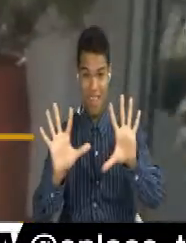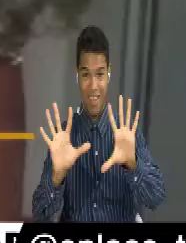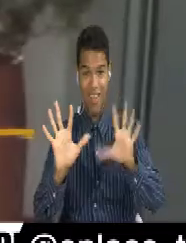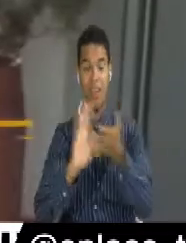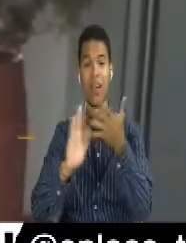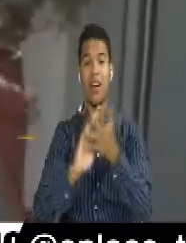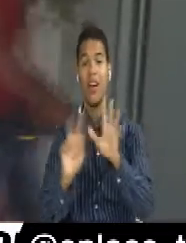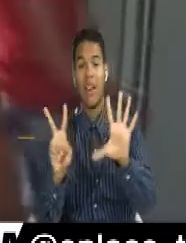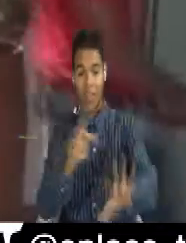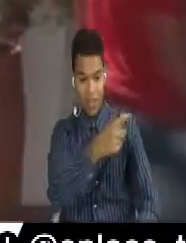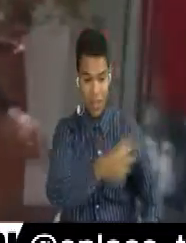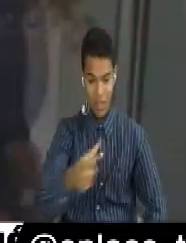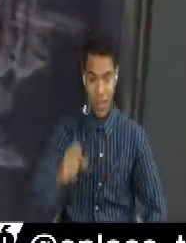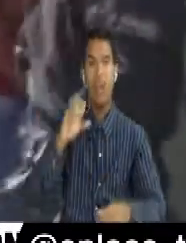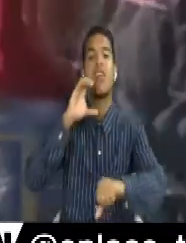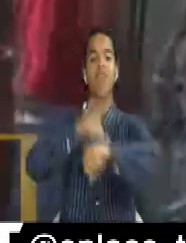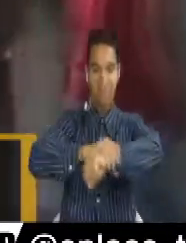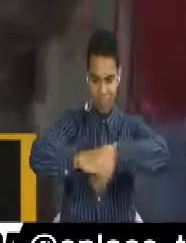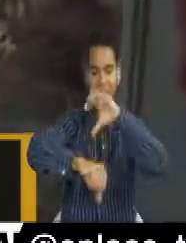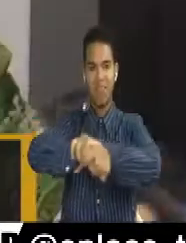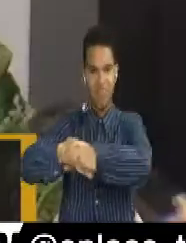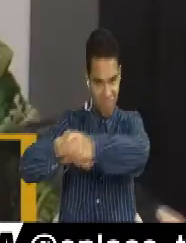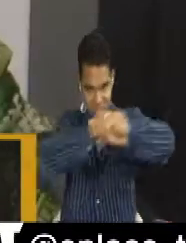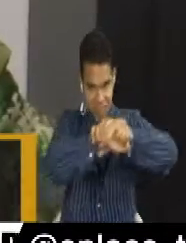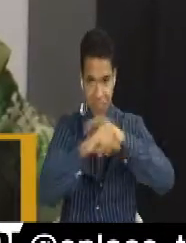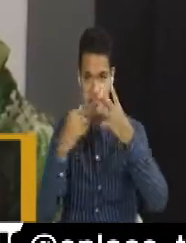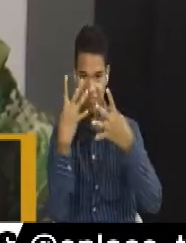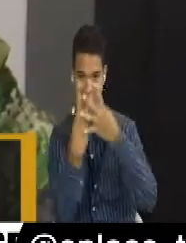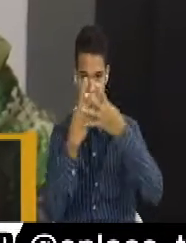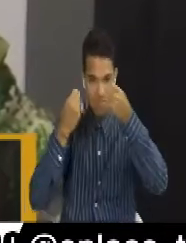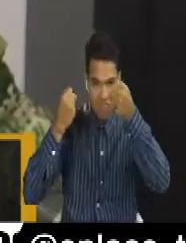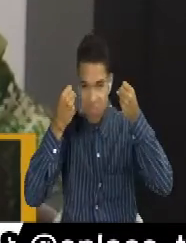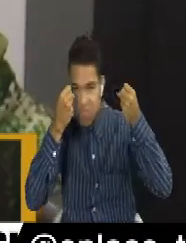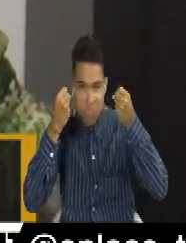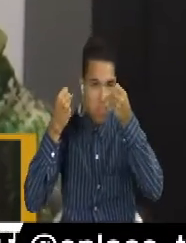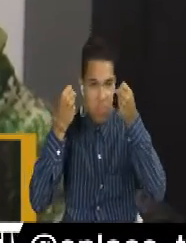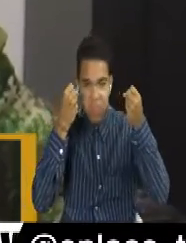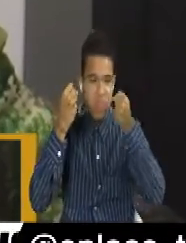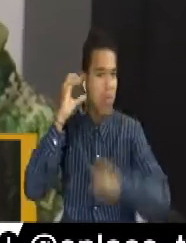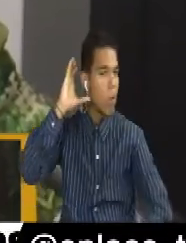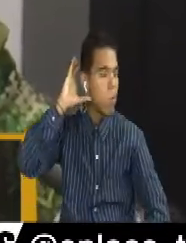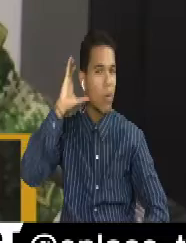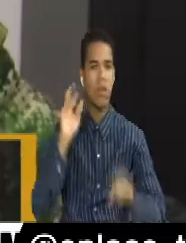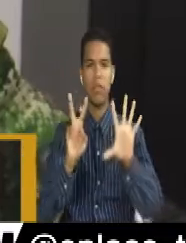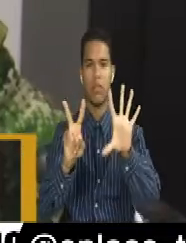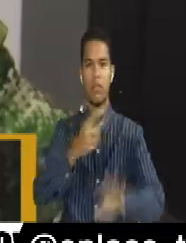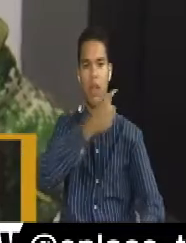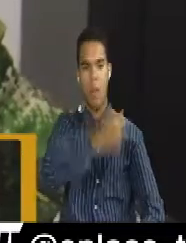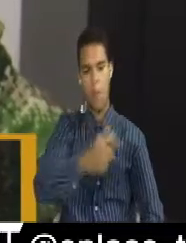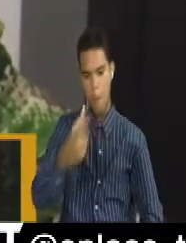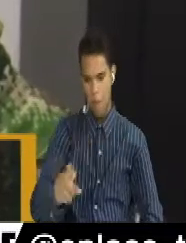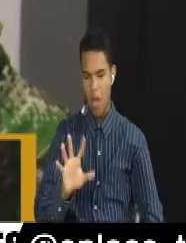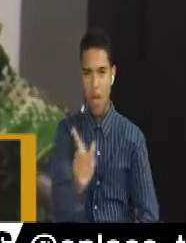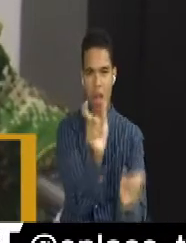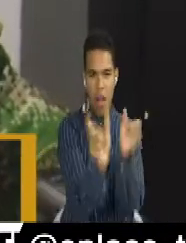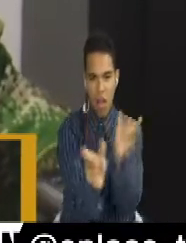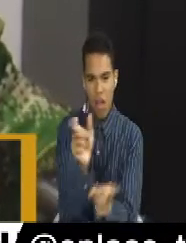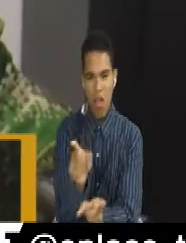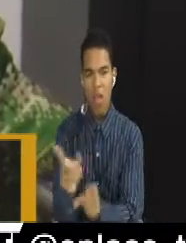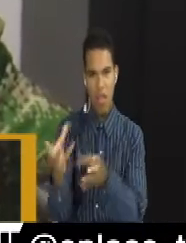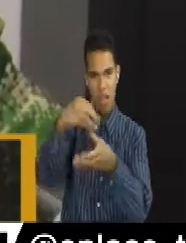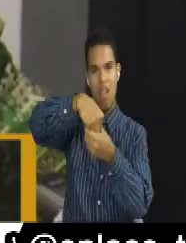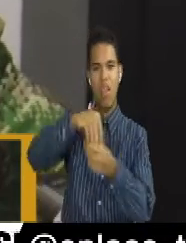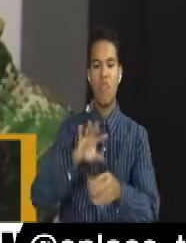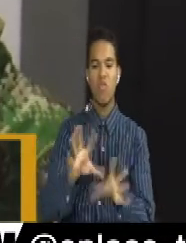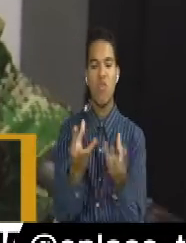delincuencial que se hacían llamar los Pelacobre. En el curso del día fueron capturados 7 personas, de las cuales pertenecen a una de las tantas bandas